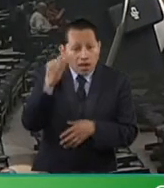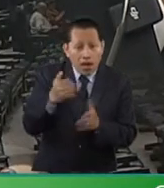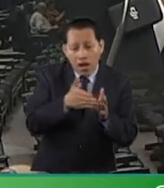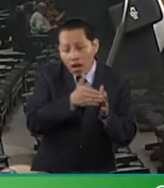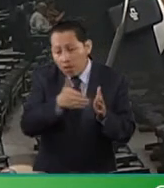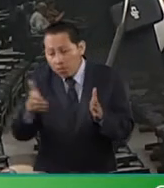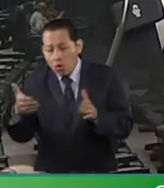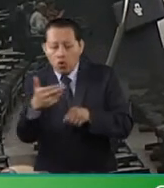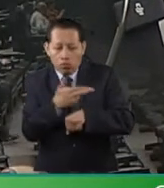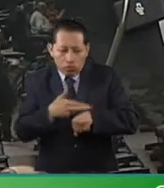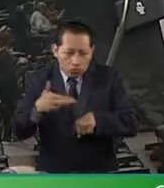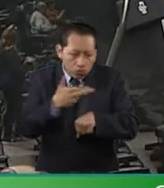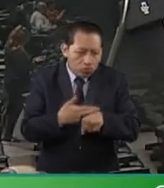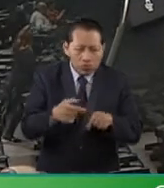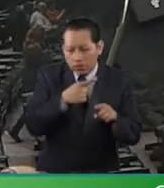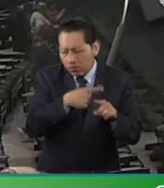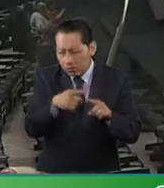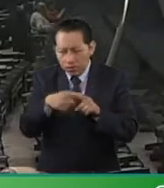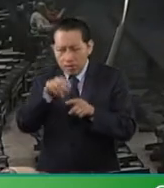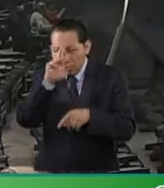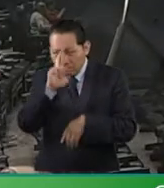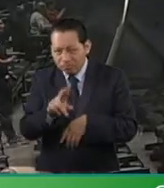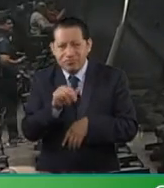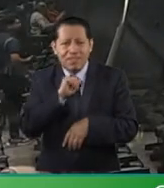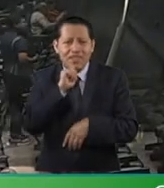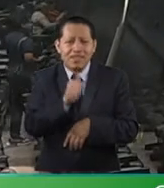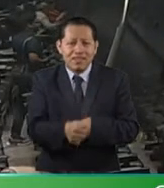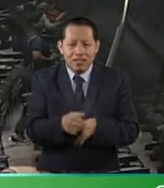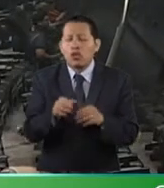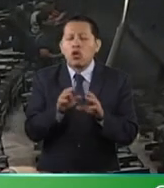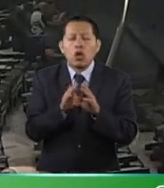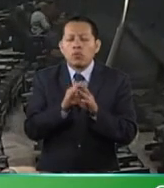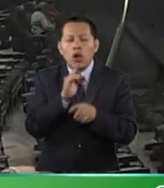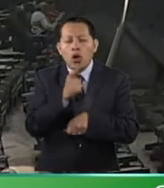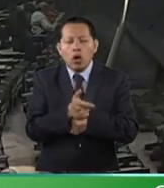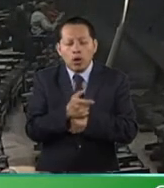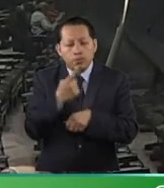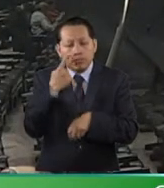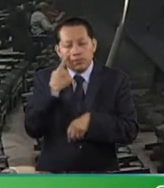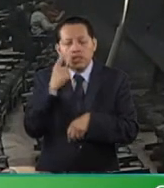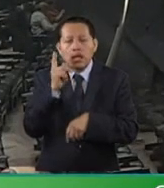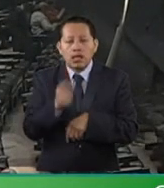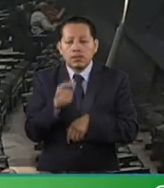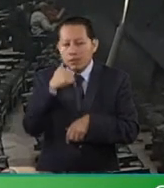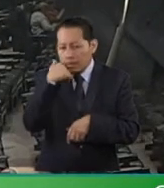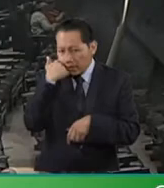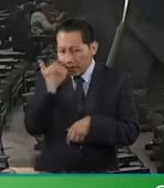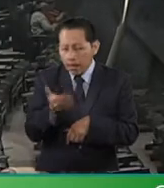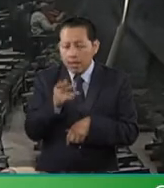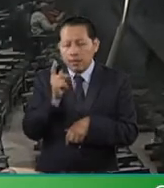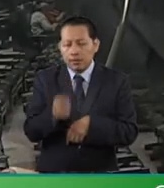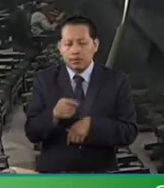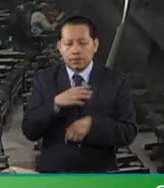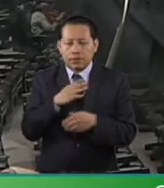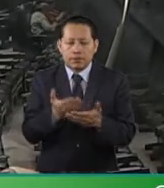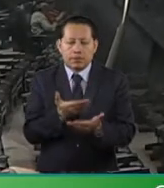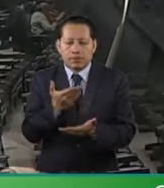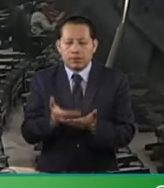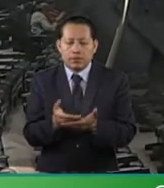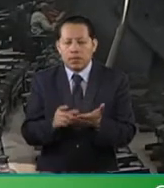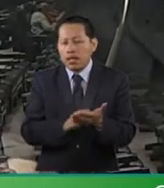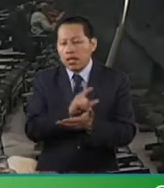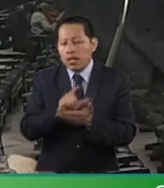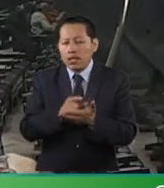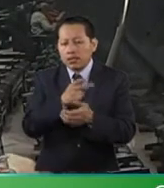procedimientos legislativos. Una clara muestra de ello es la forma en que se pretende aprobar los dictámenes de las